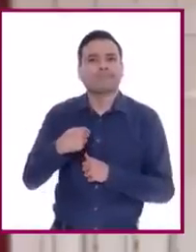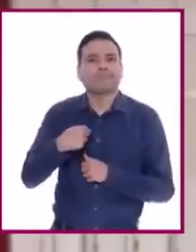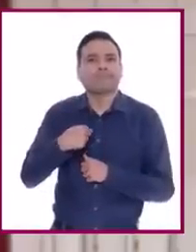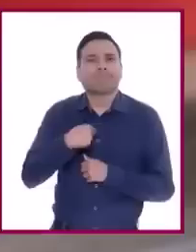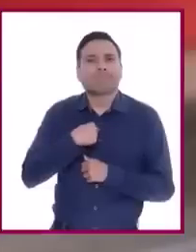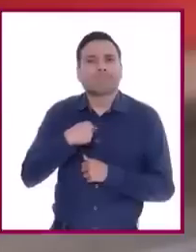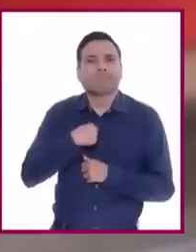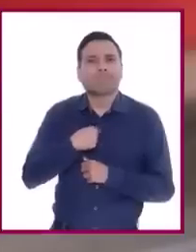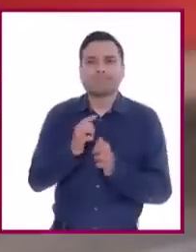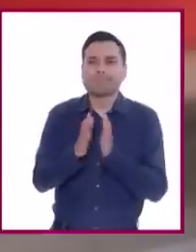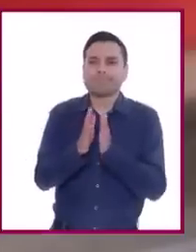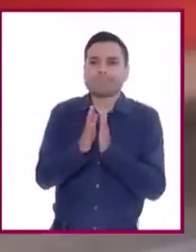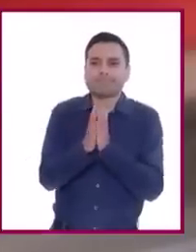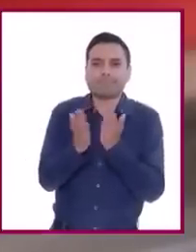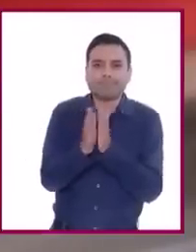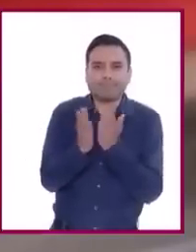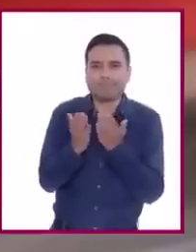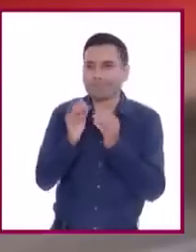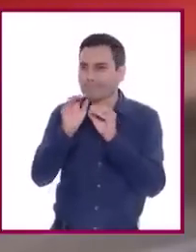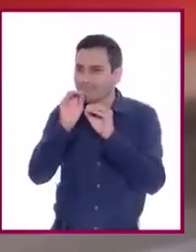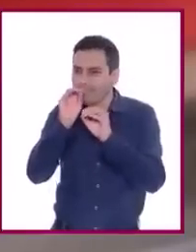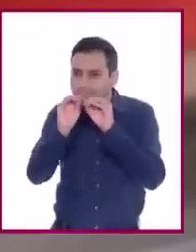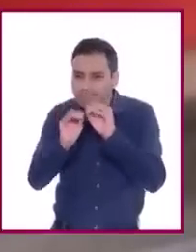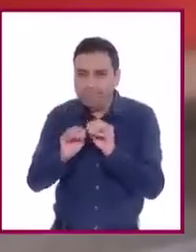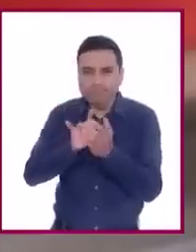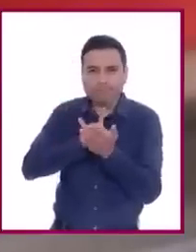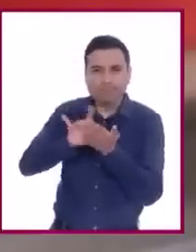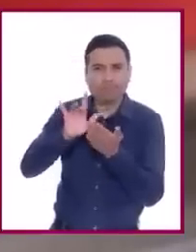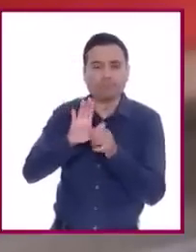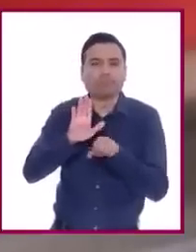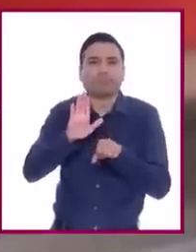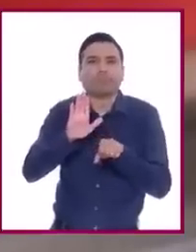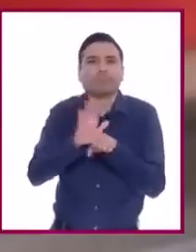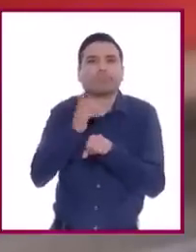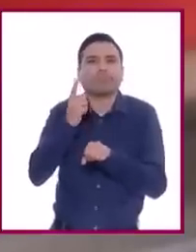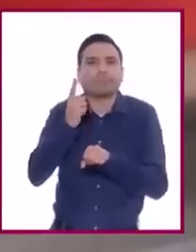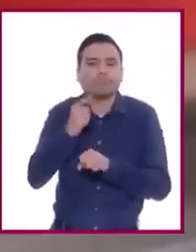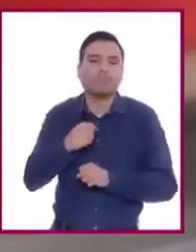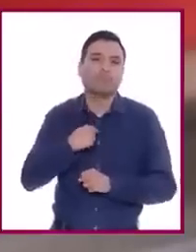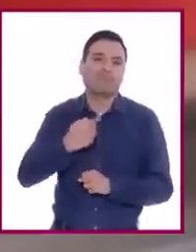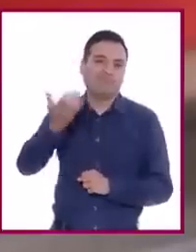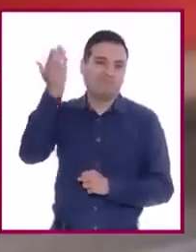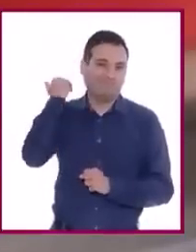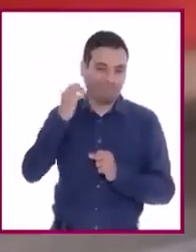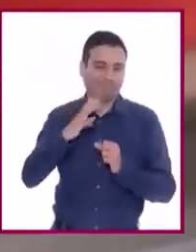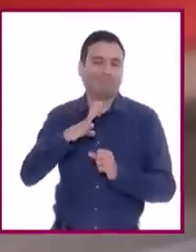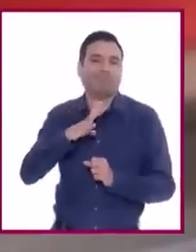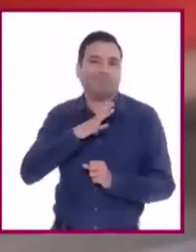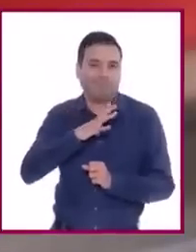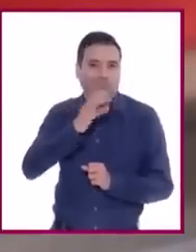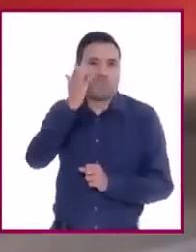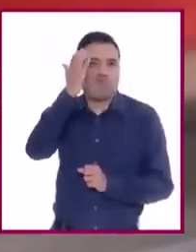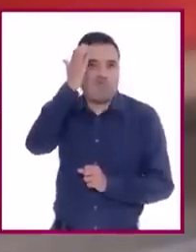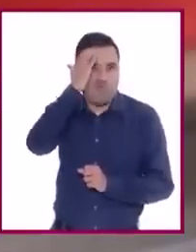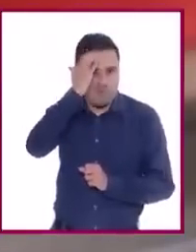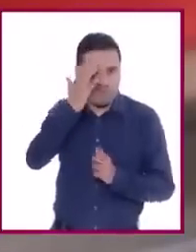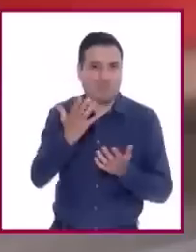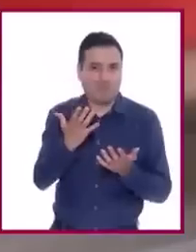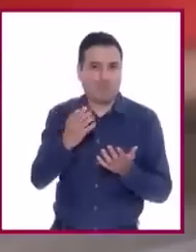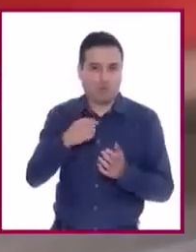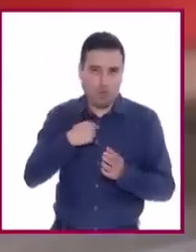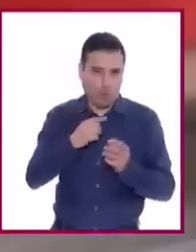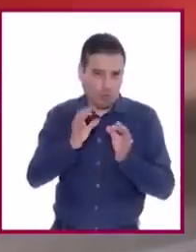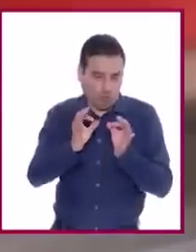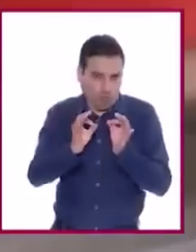docente fue compartir mis conocimientos que adquirí en mi formación profesional yo soy filósofo de profesión y